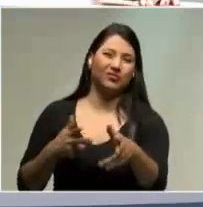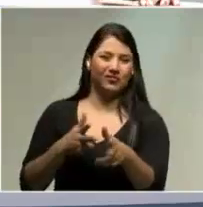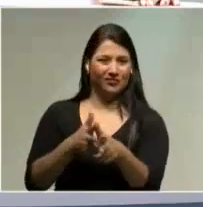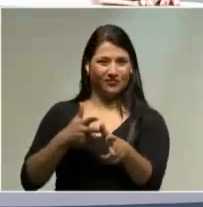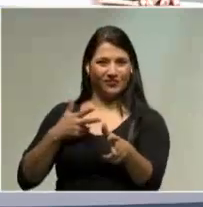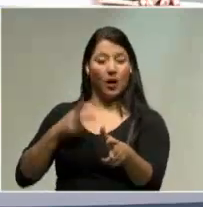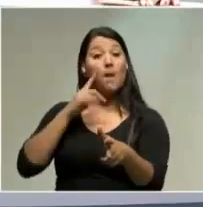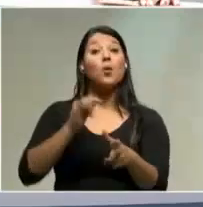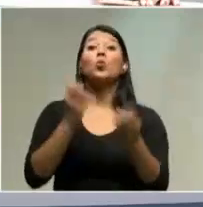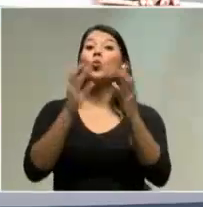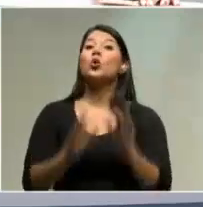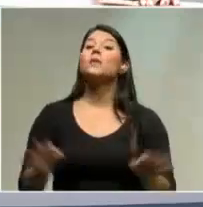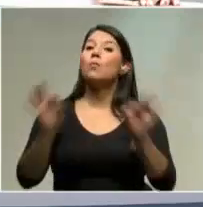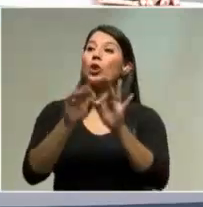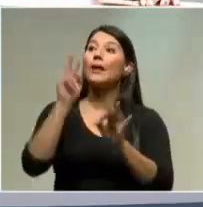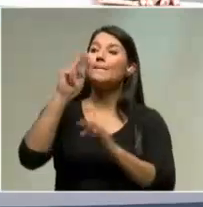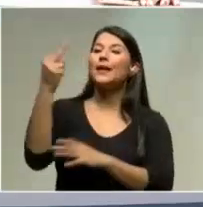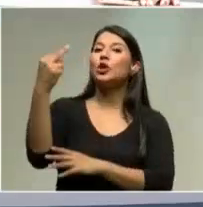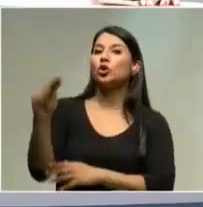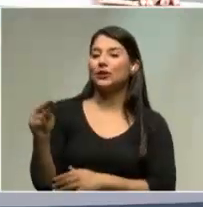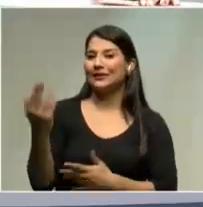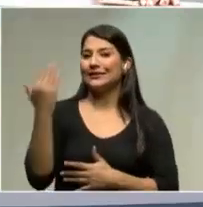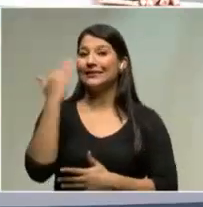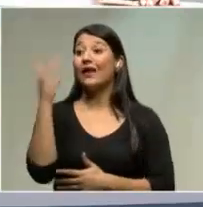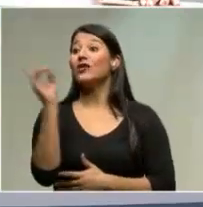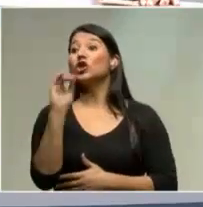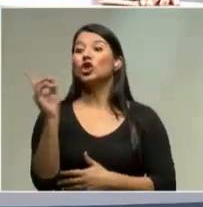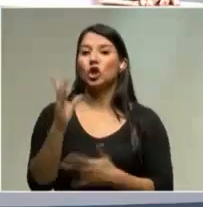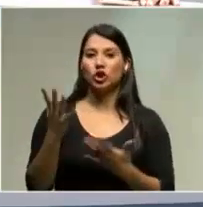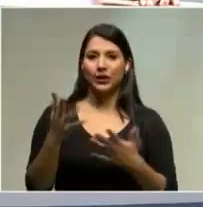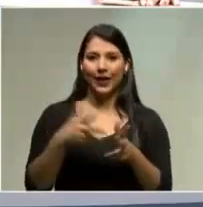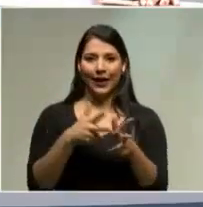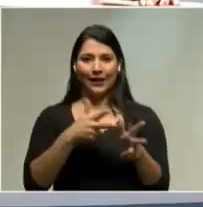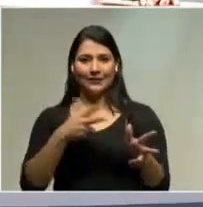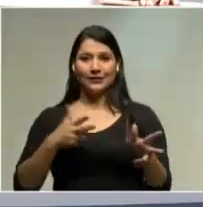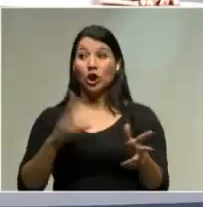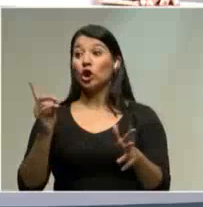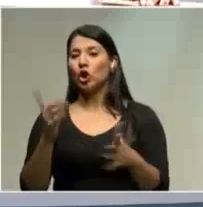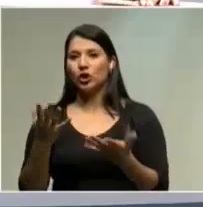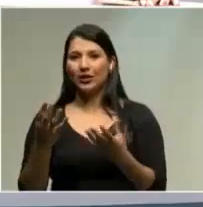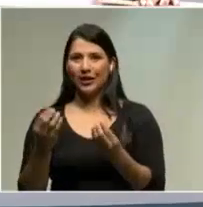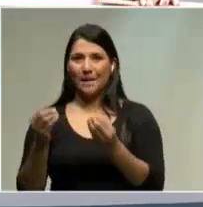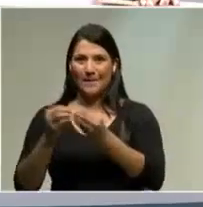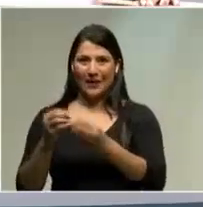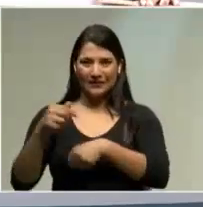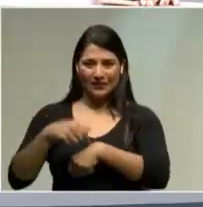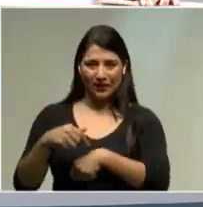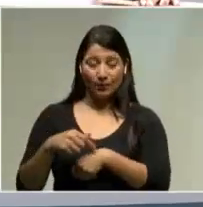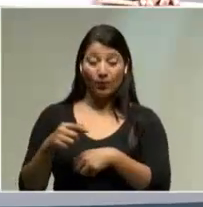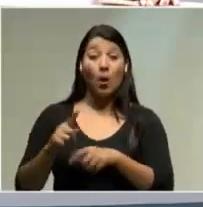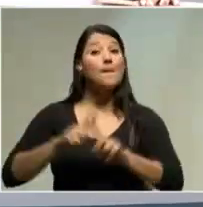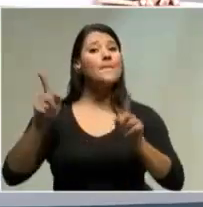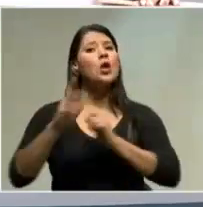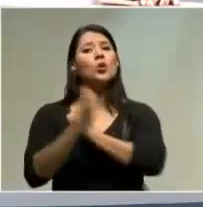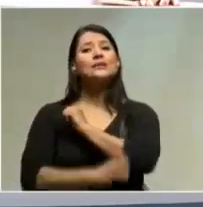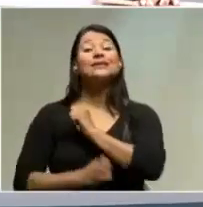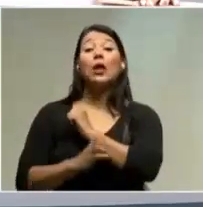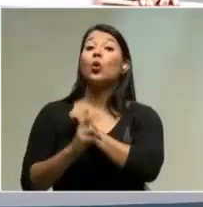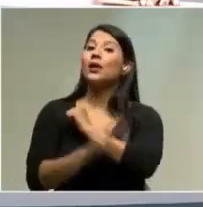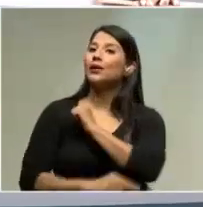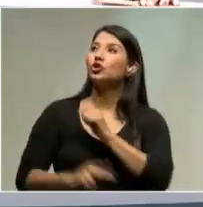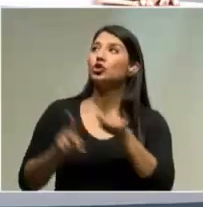estar informado, saber dónde están los atascos, las demoras. Pero el Estado de la Nación analizó